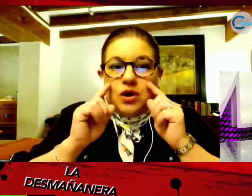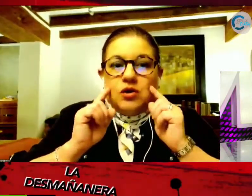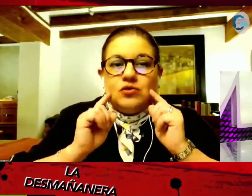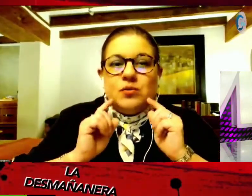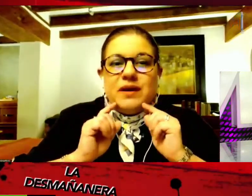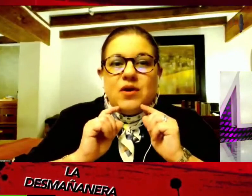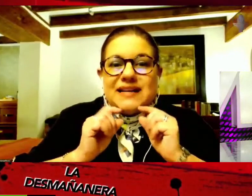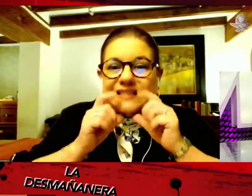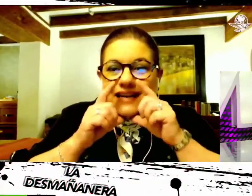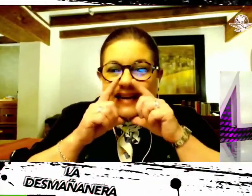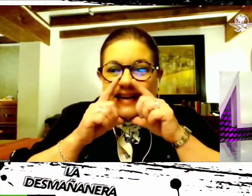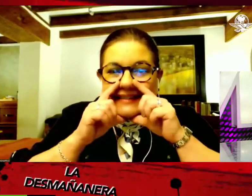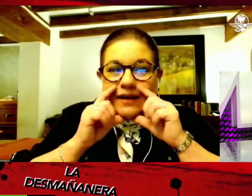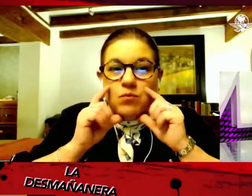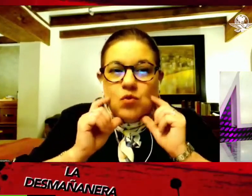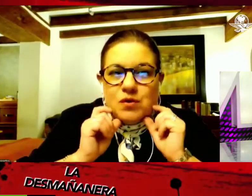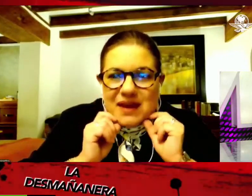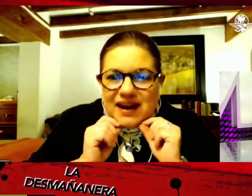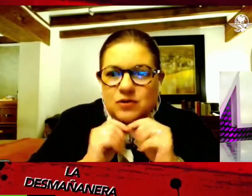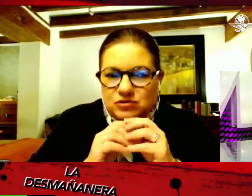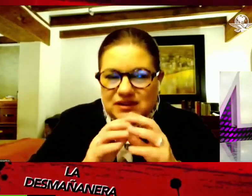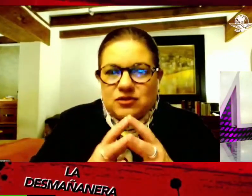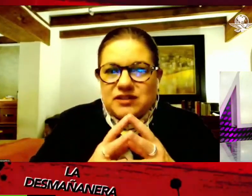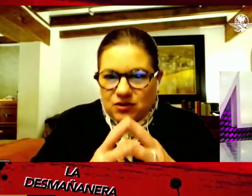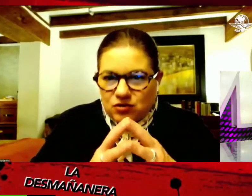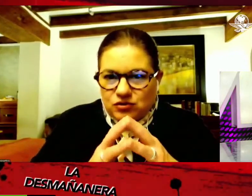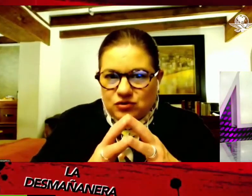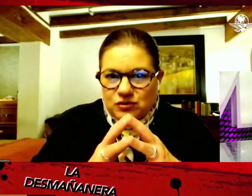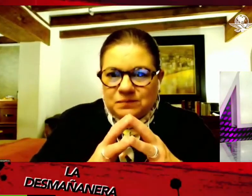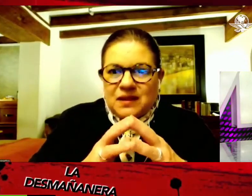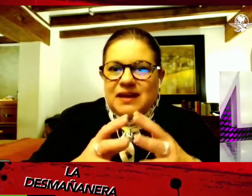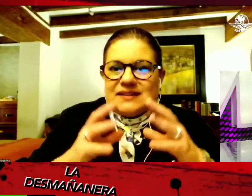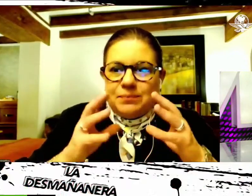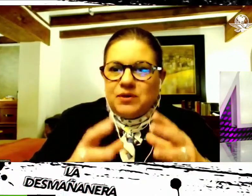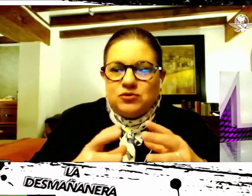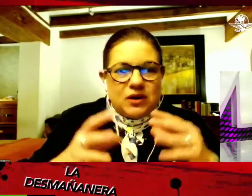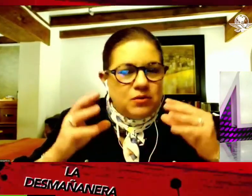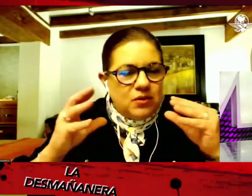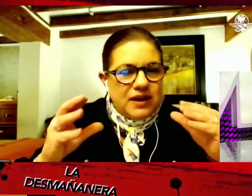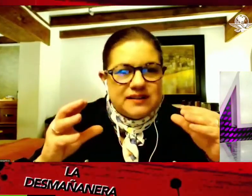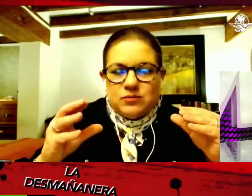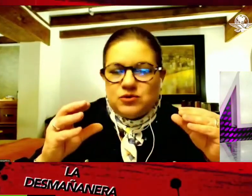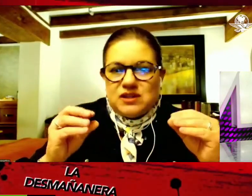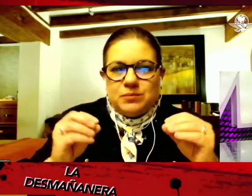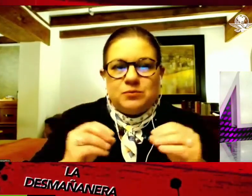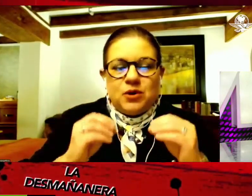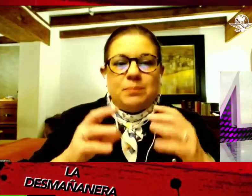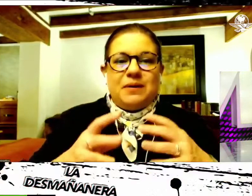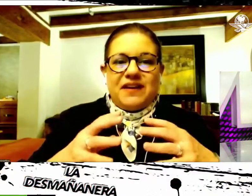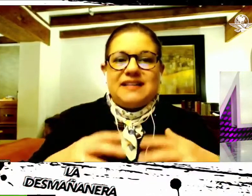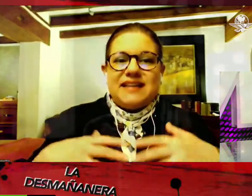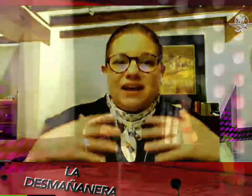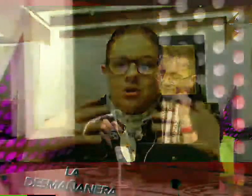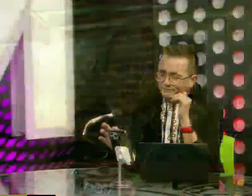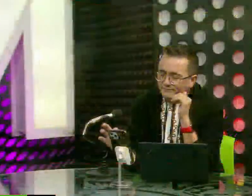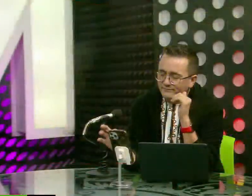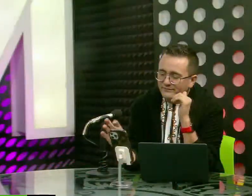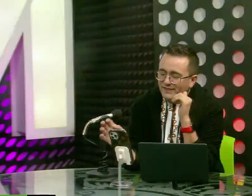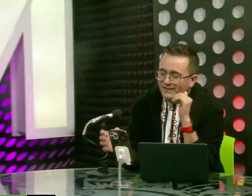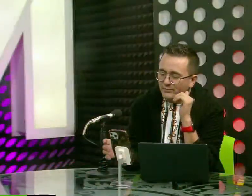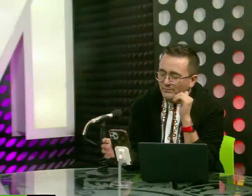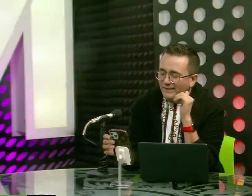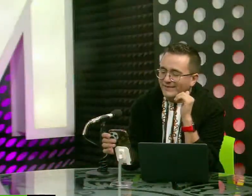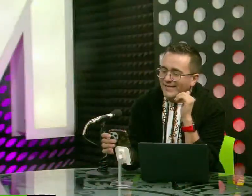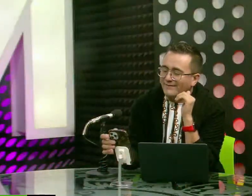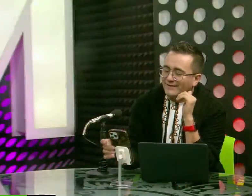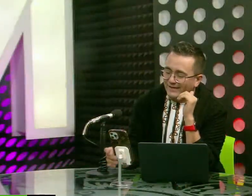son como cómplices de la ignorancia, ¿qué crees? Resulta que hay un personaje,